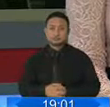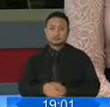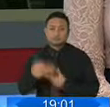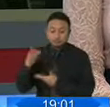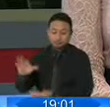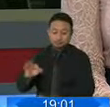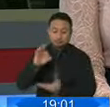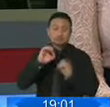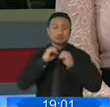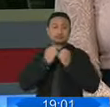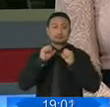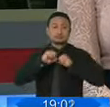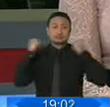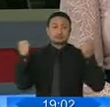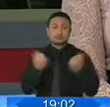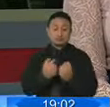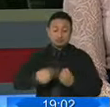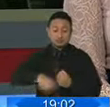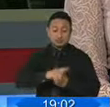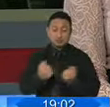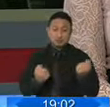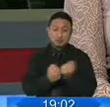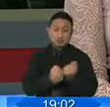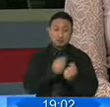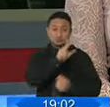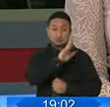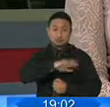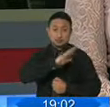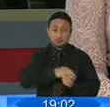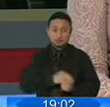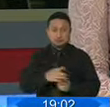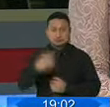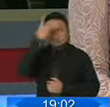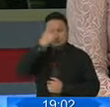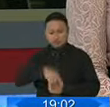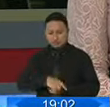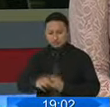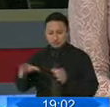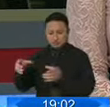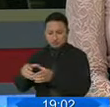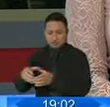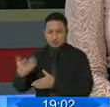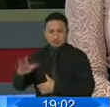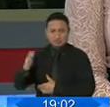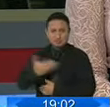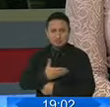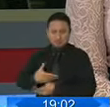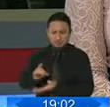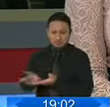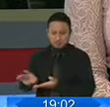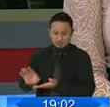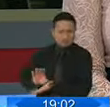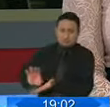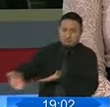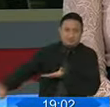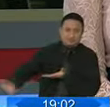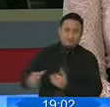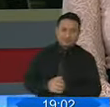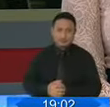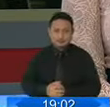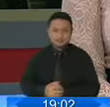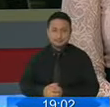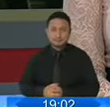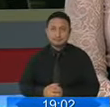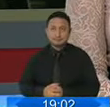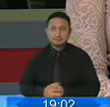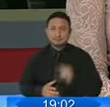Representantes de organizaciones sociales que dicen ser aliados del partido de gobierno rechazaron una decisión tomada por una parte de la dirección de Alianza País que